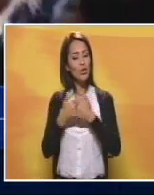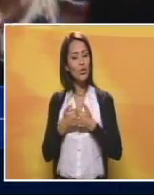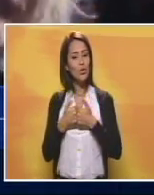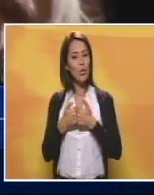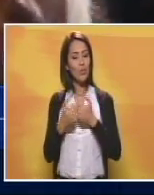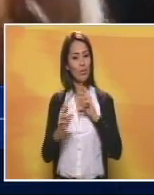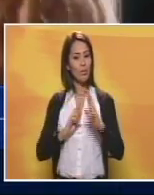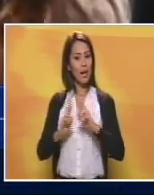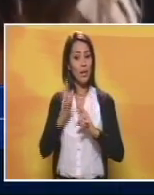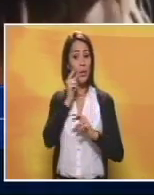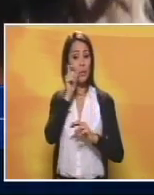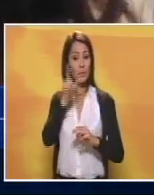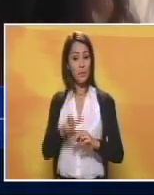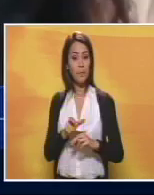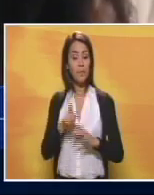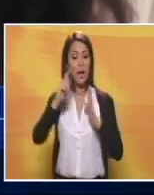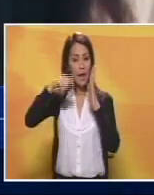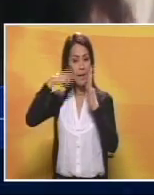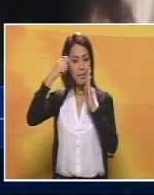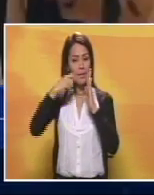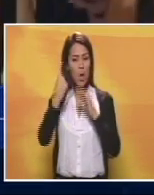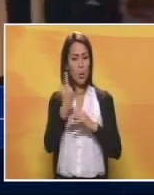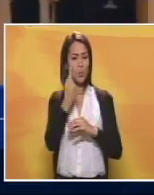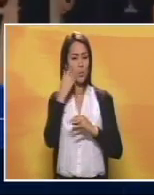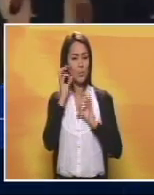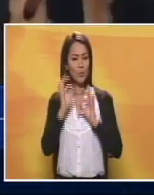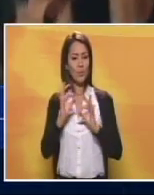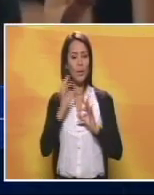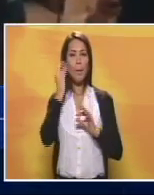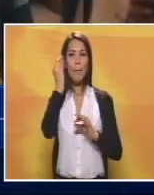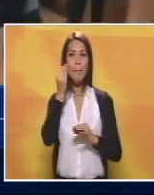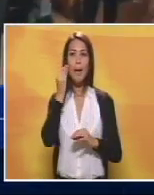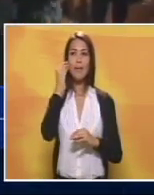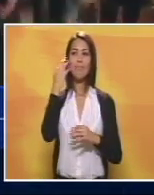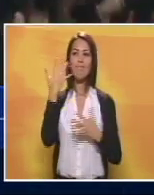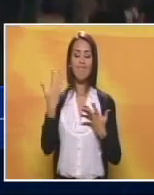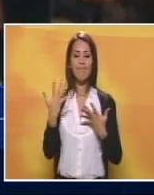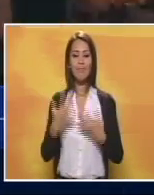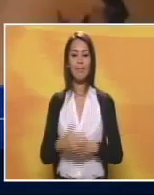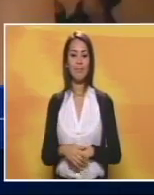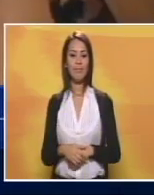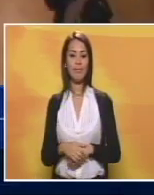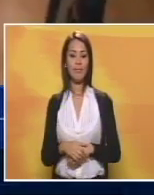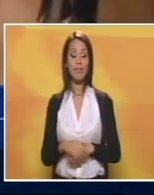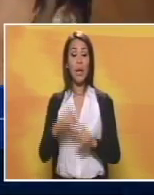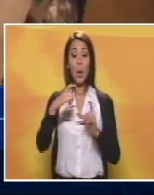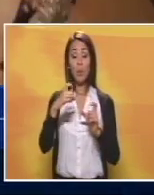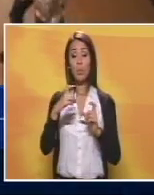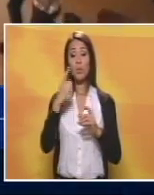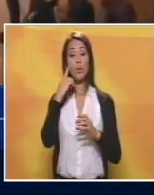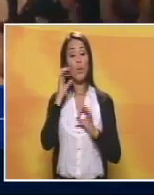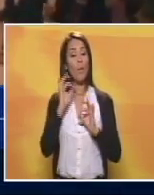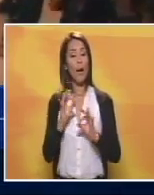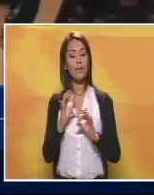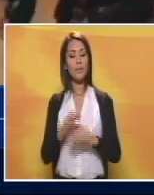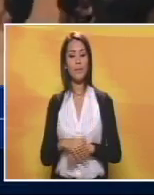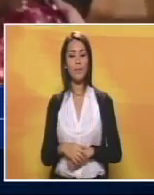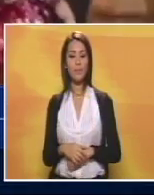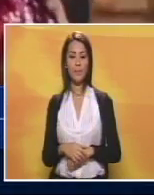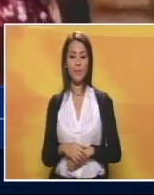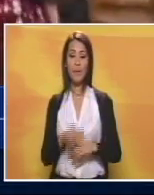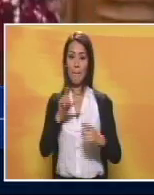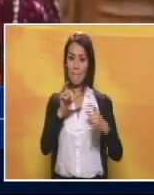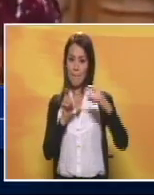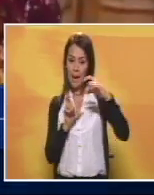Alwyn. El video fue grabado en una sola toma, pensado para su visualización en dispositivos móviles y es enteramente vertical. Pero